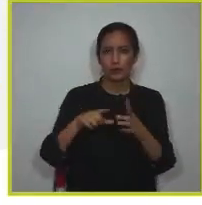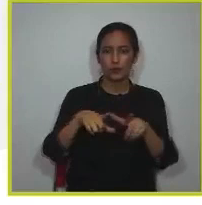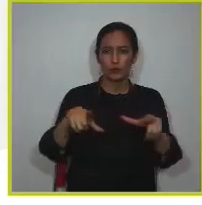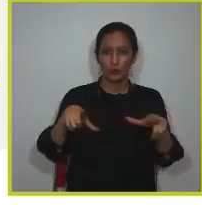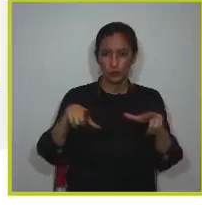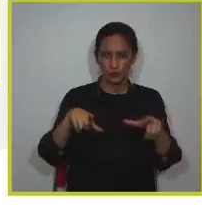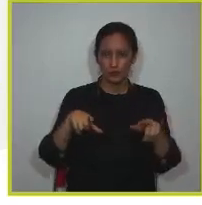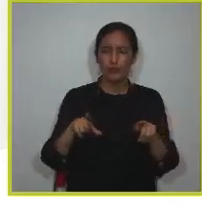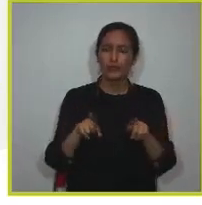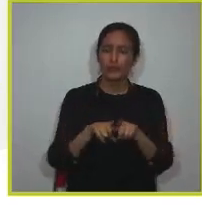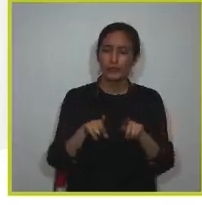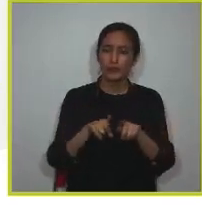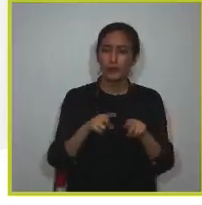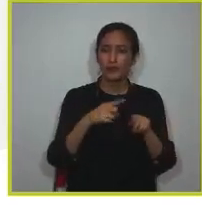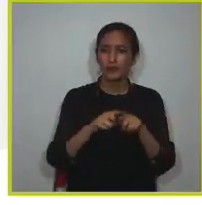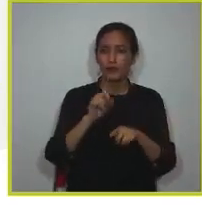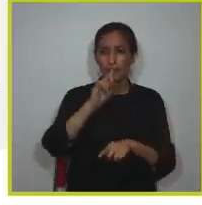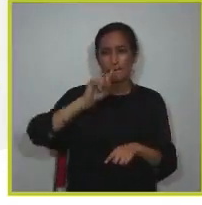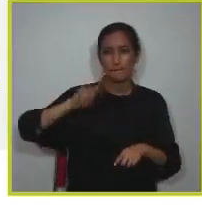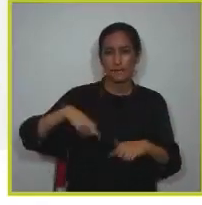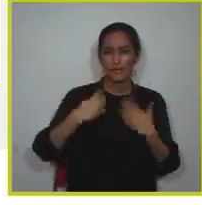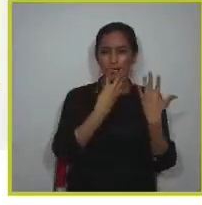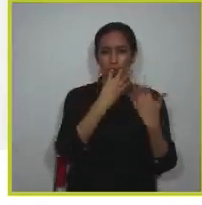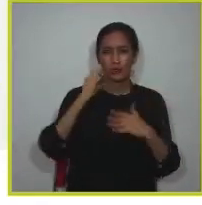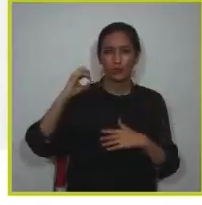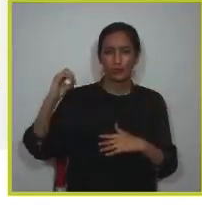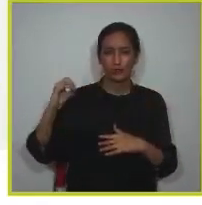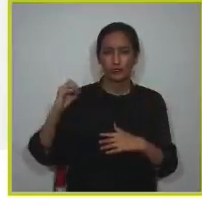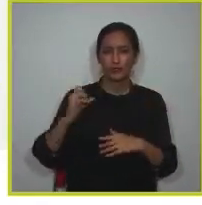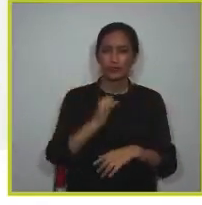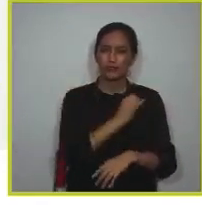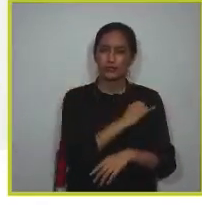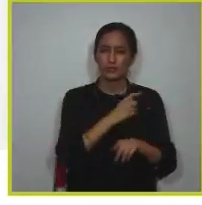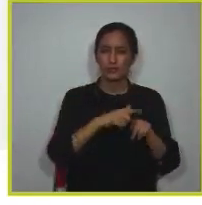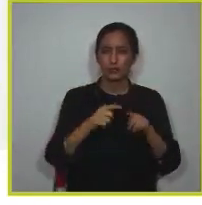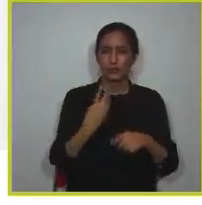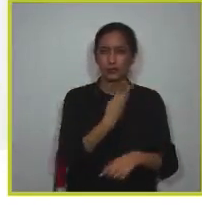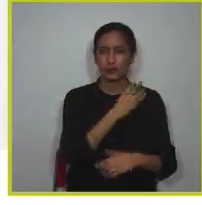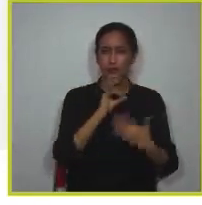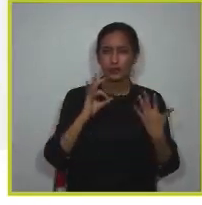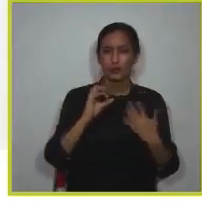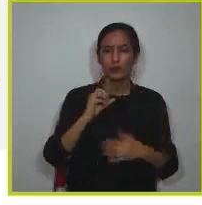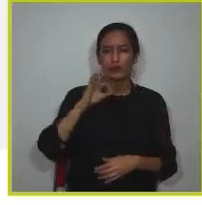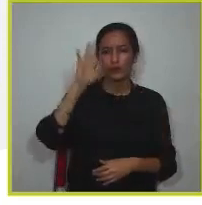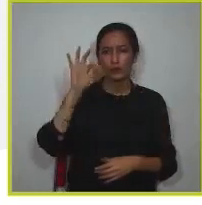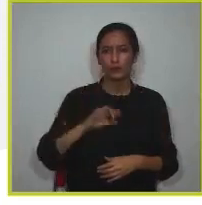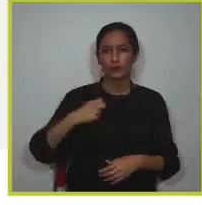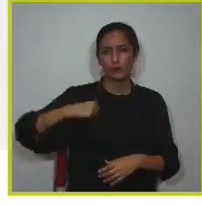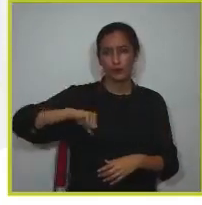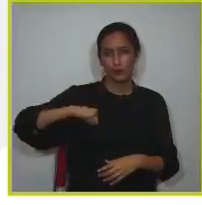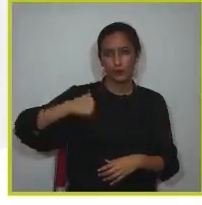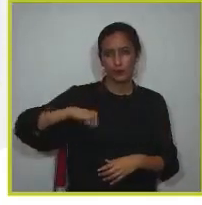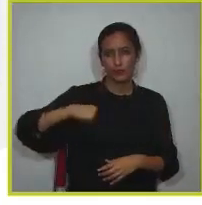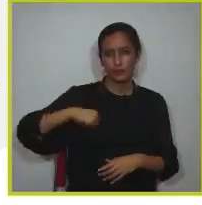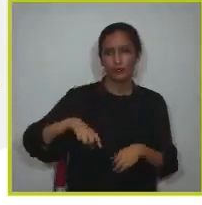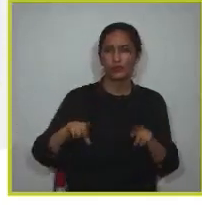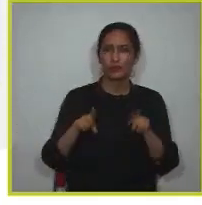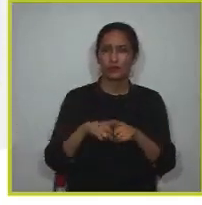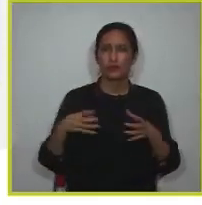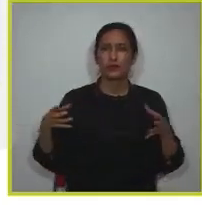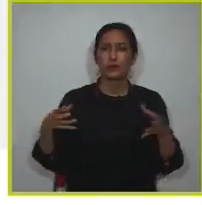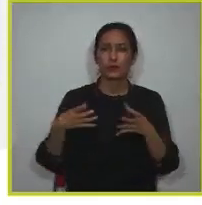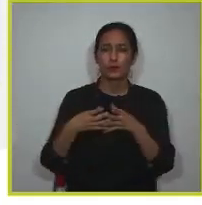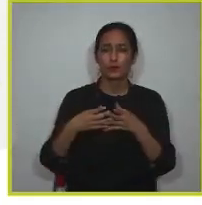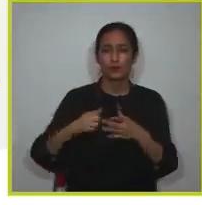más de 1900 entidades el 90% son municipalidades y Dentro de este grupo de